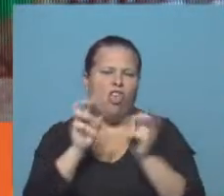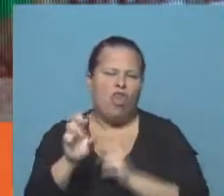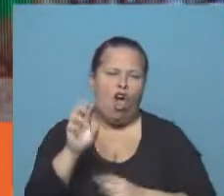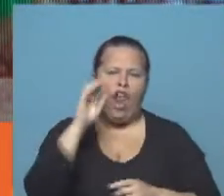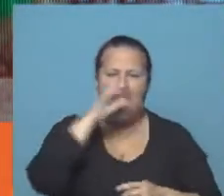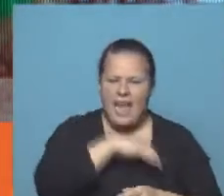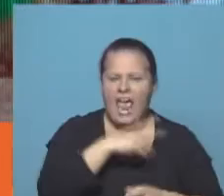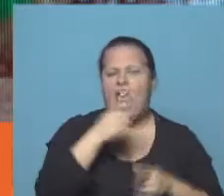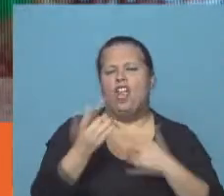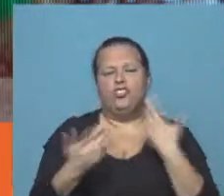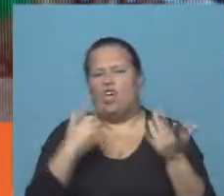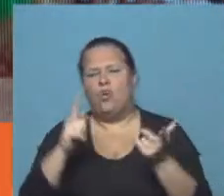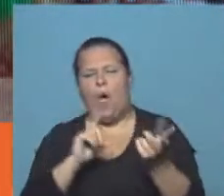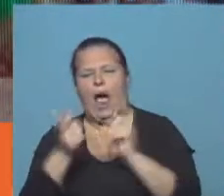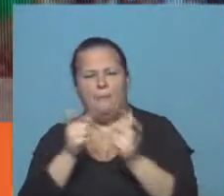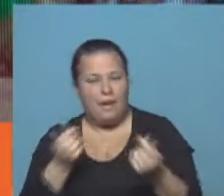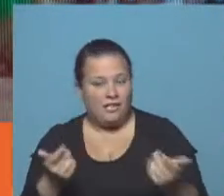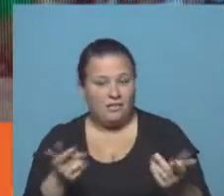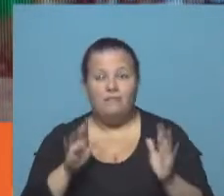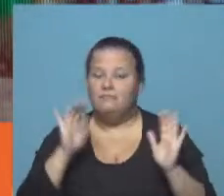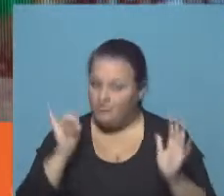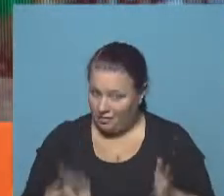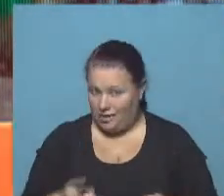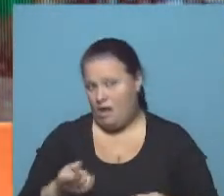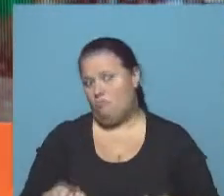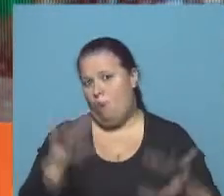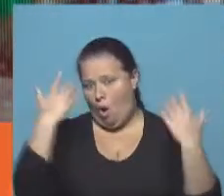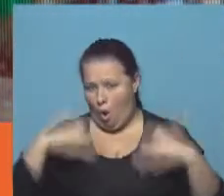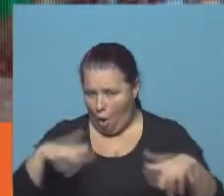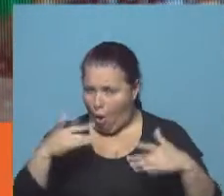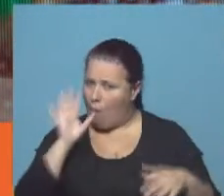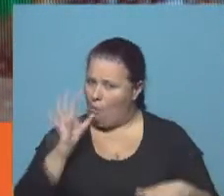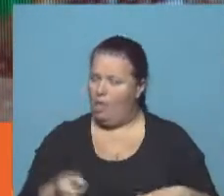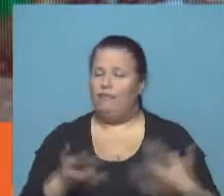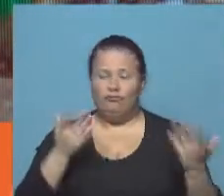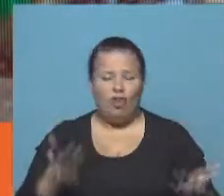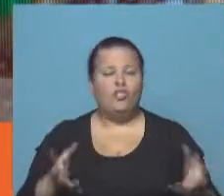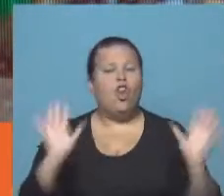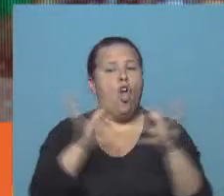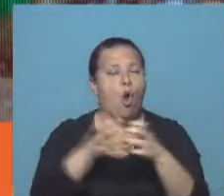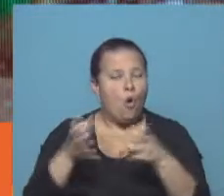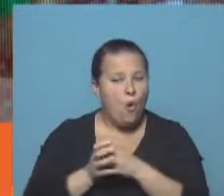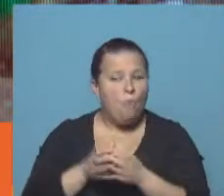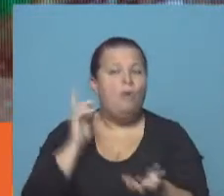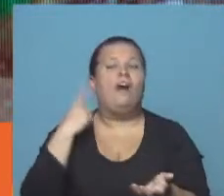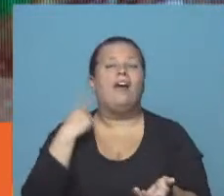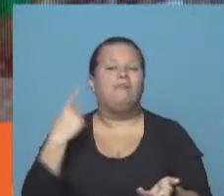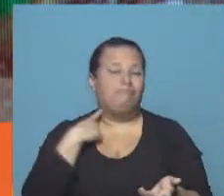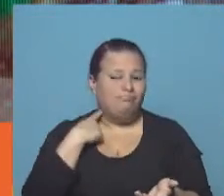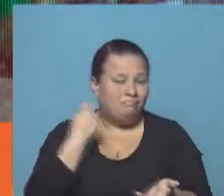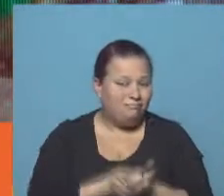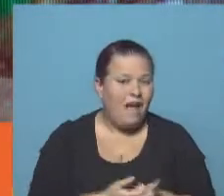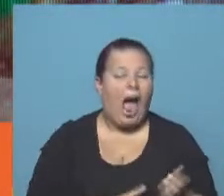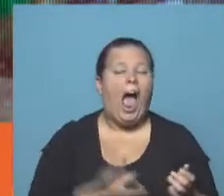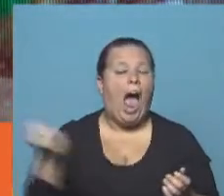blue paralelo y que entonces no iba a haber traslado a precios. Bueno, lo hubo, el impacto fue muy fuerte. Entonces, claramente los sectores que terminaron pagando este